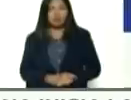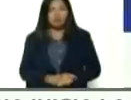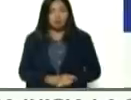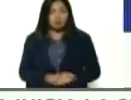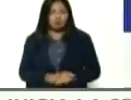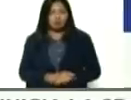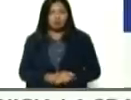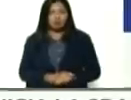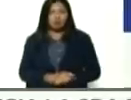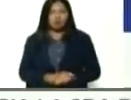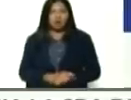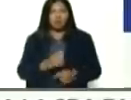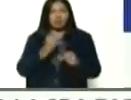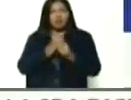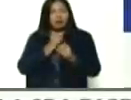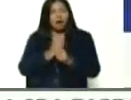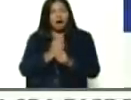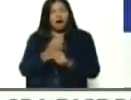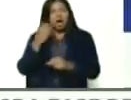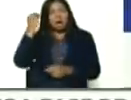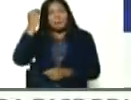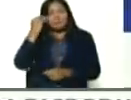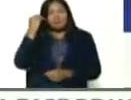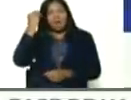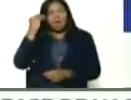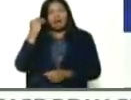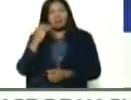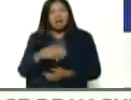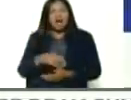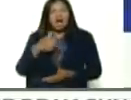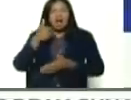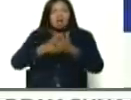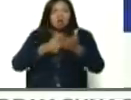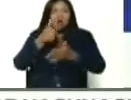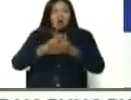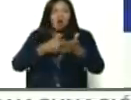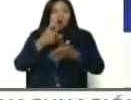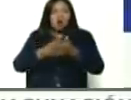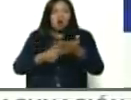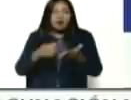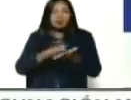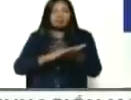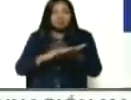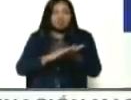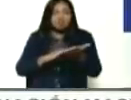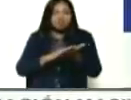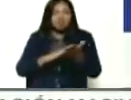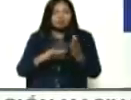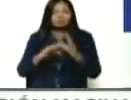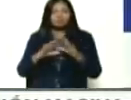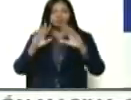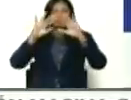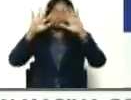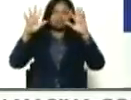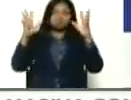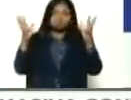trabajan qué opinan y que luchan por la recuperación del planeta